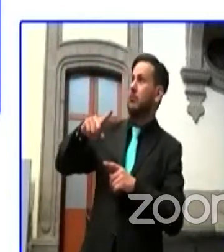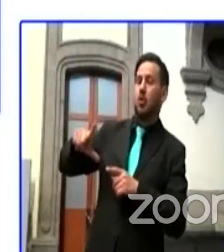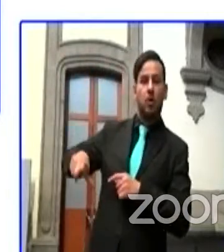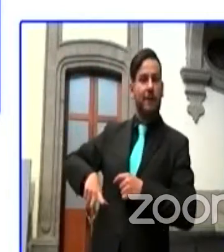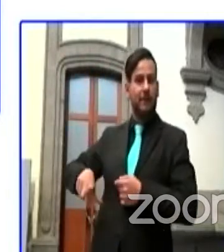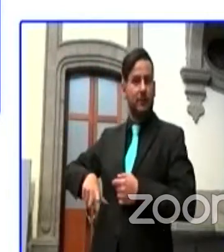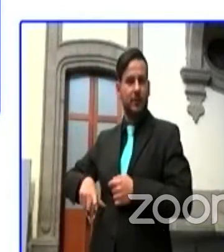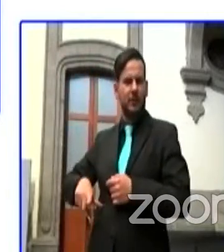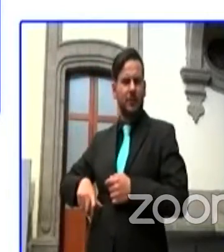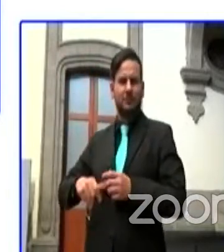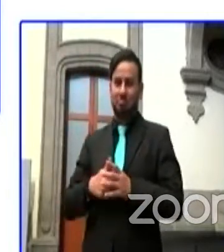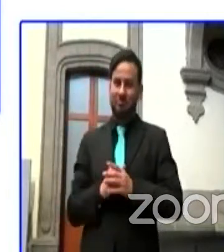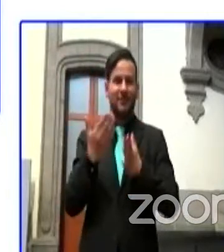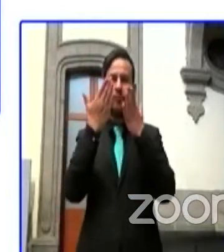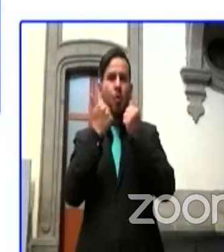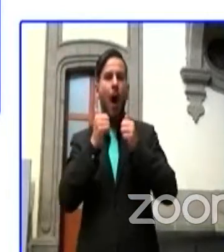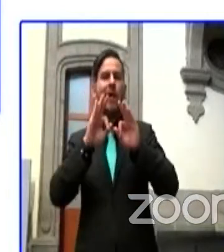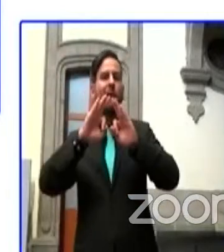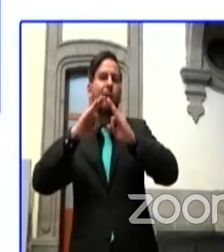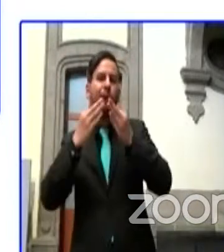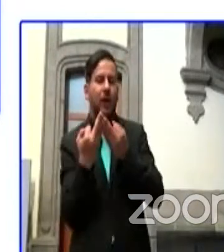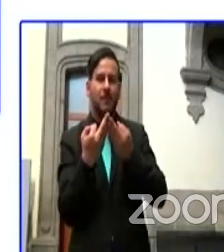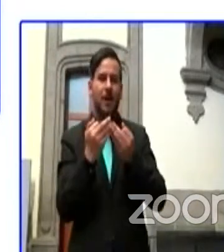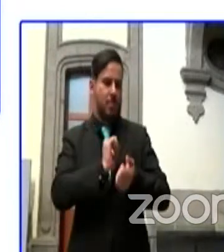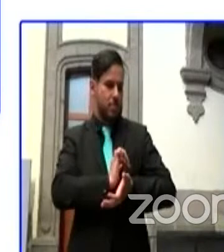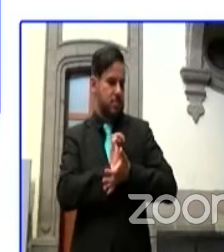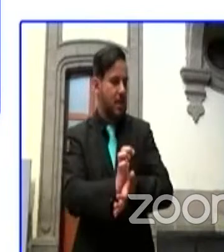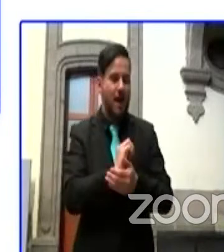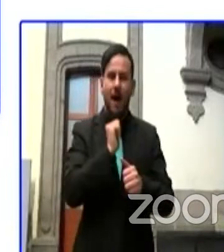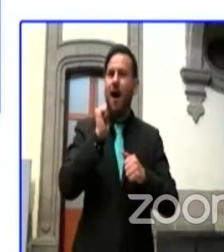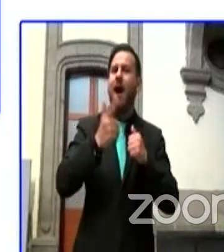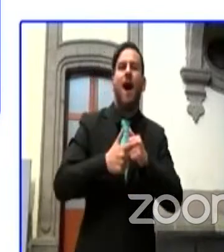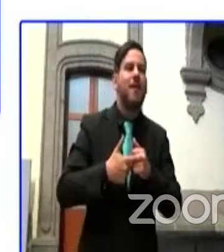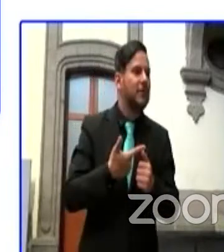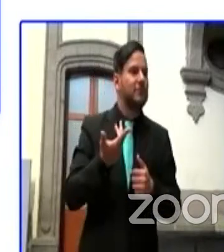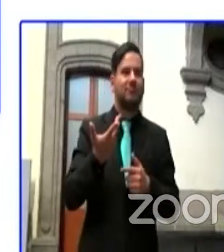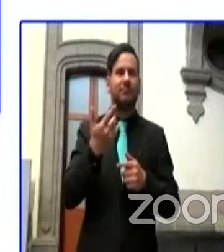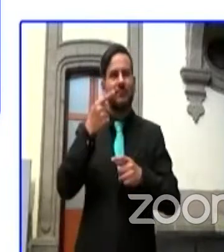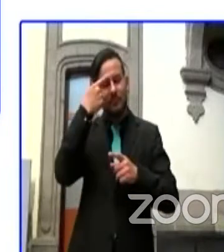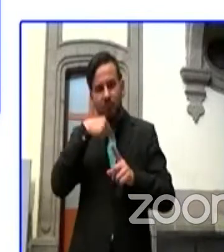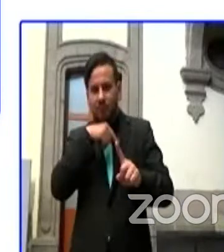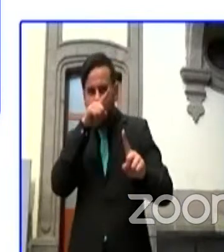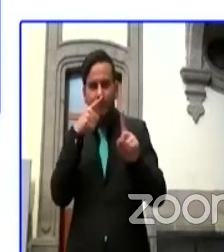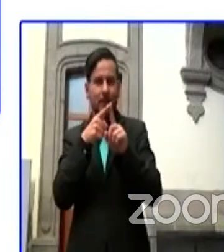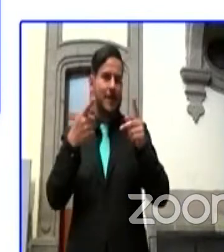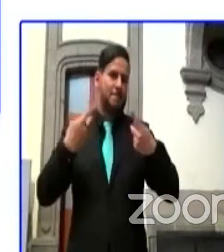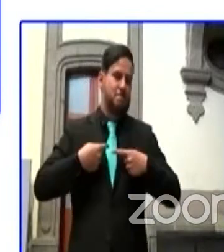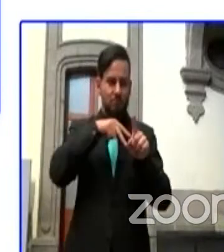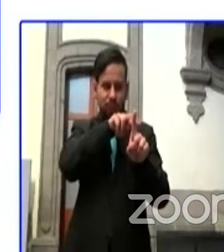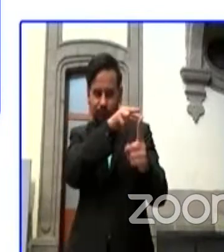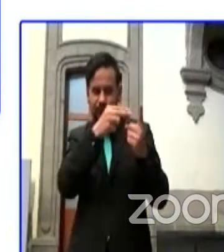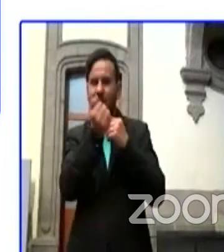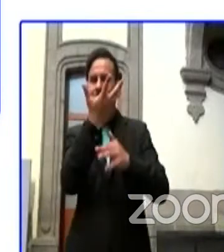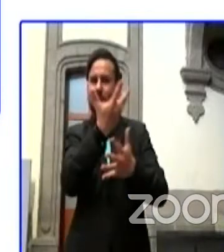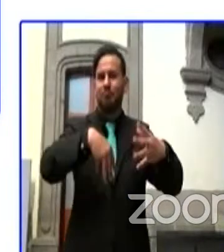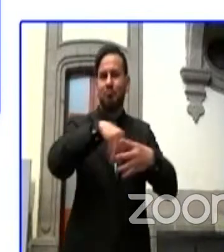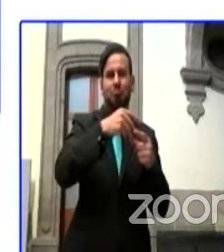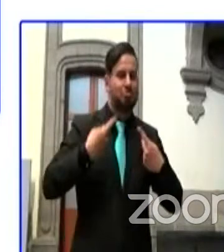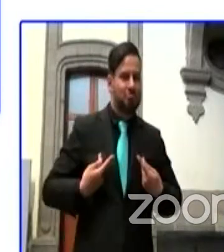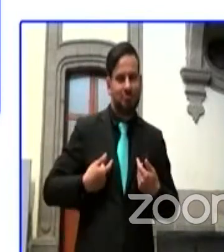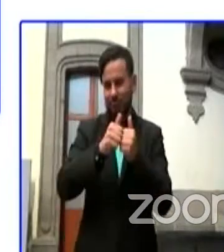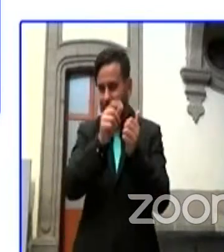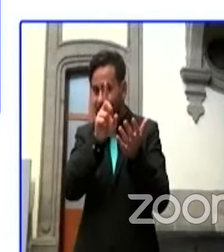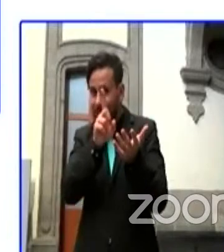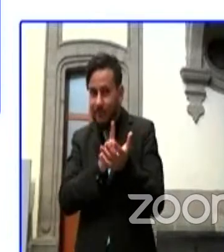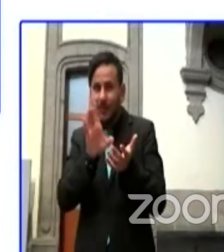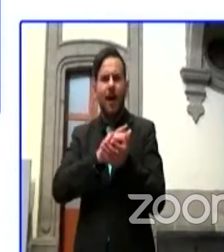Mauricio Vila, no hay forma de que se haga alguna acción que no contemple la perspectiva de inclusión de personas con discapacidad y